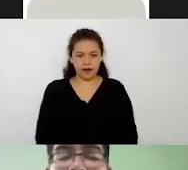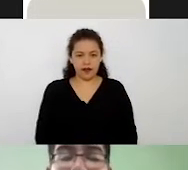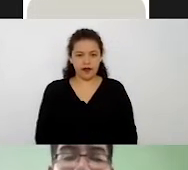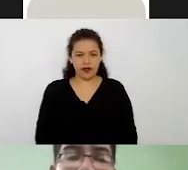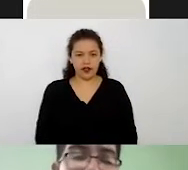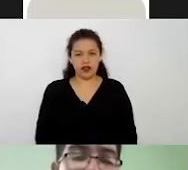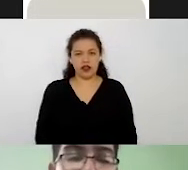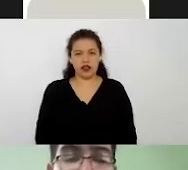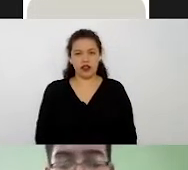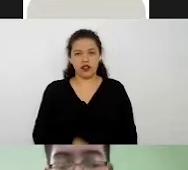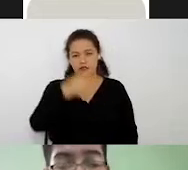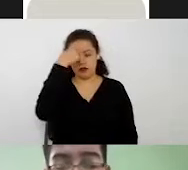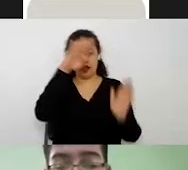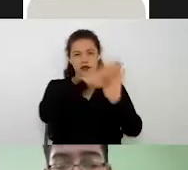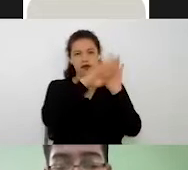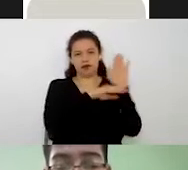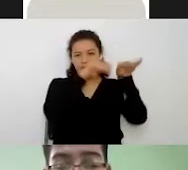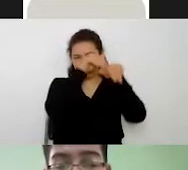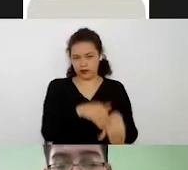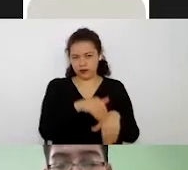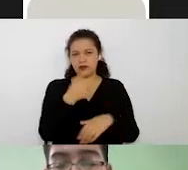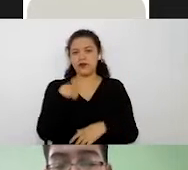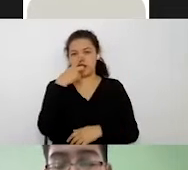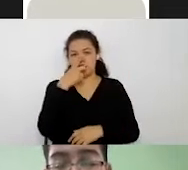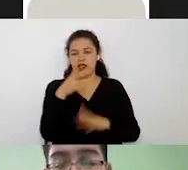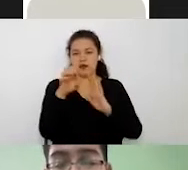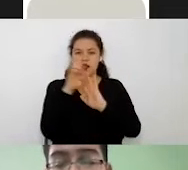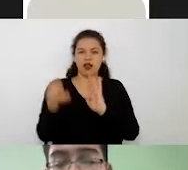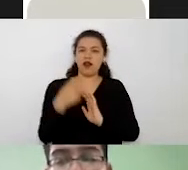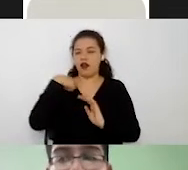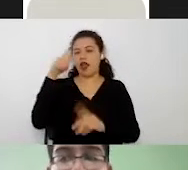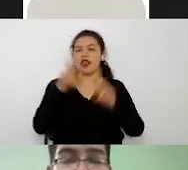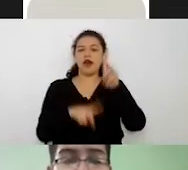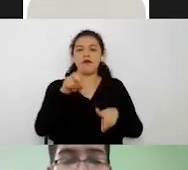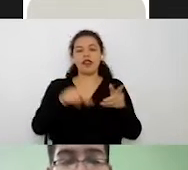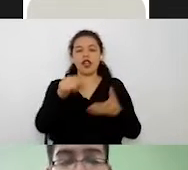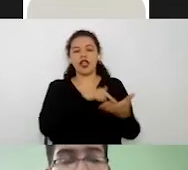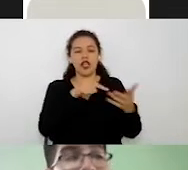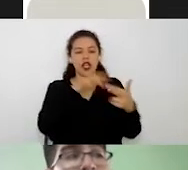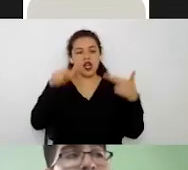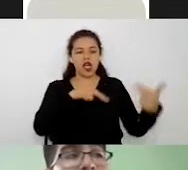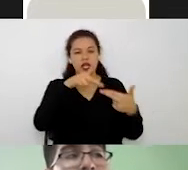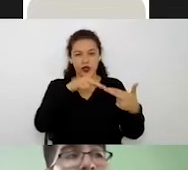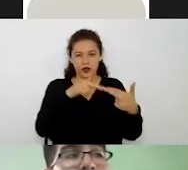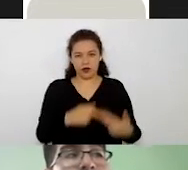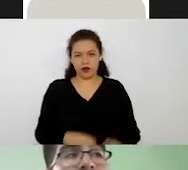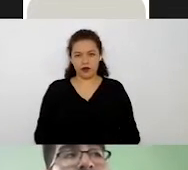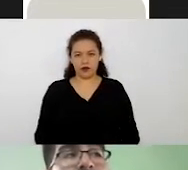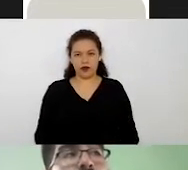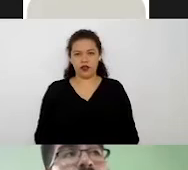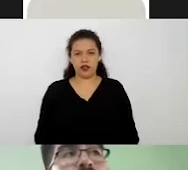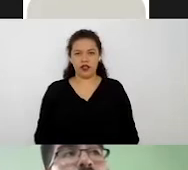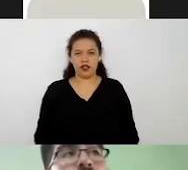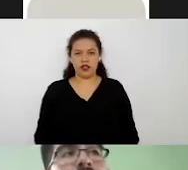a los protocolos a seguir. Por ejemplo, les comentaba que depende mucho de la región, porque si aquí no